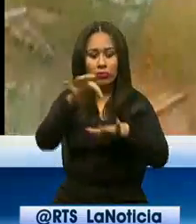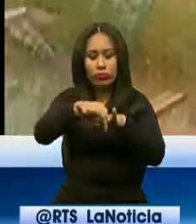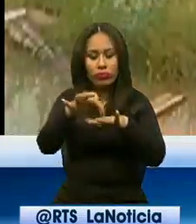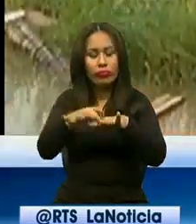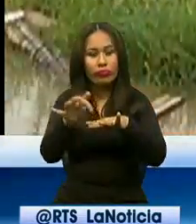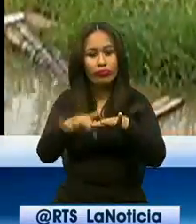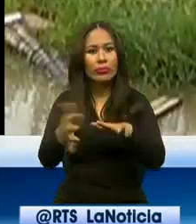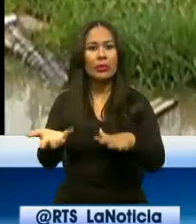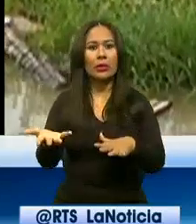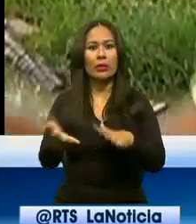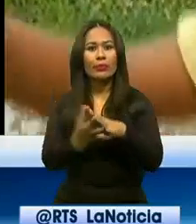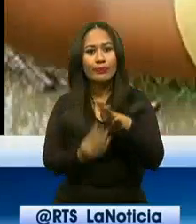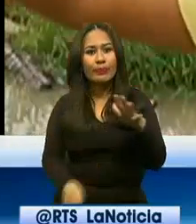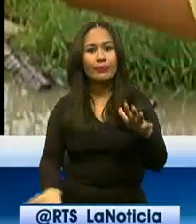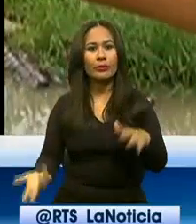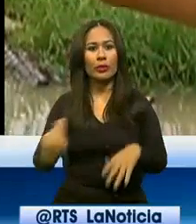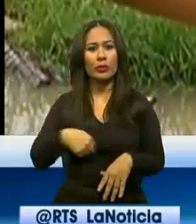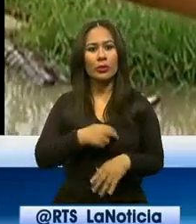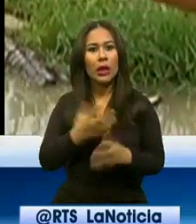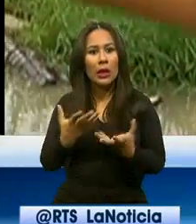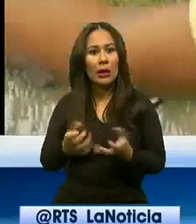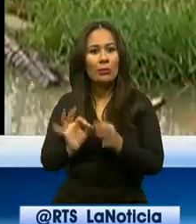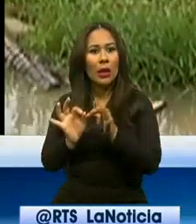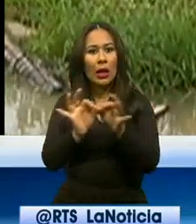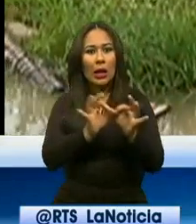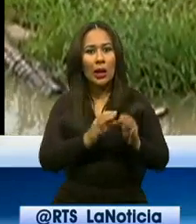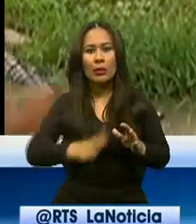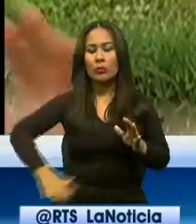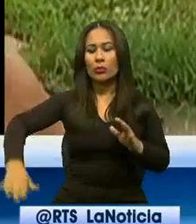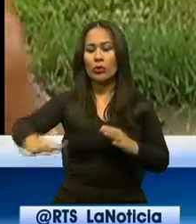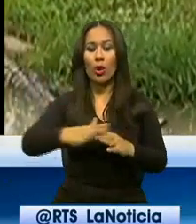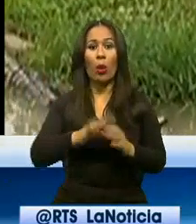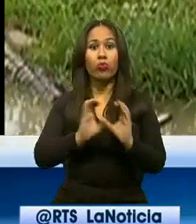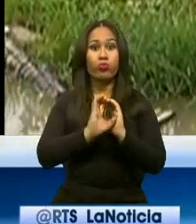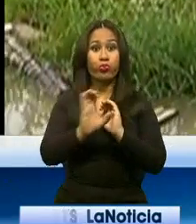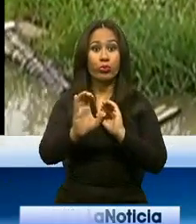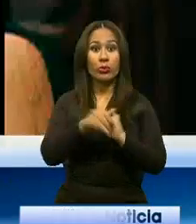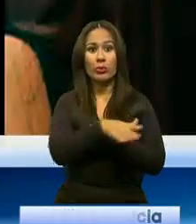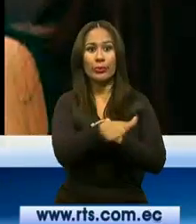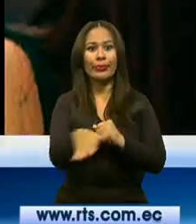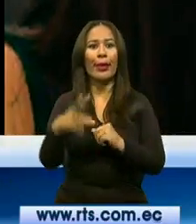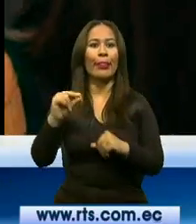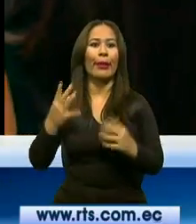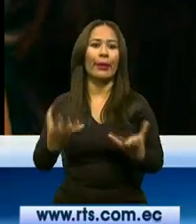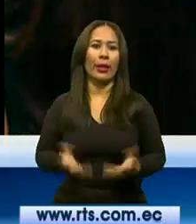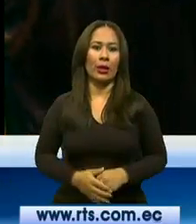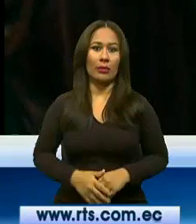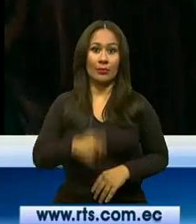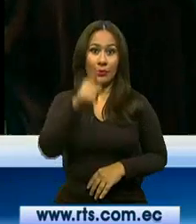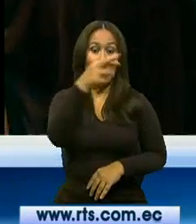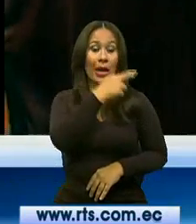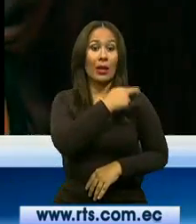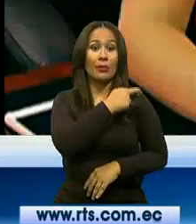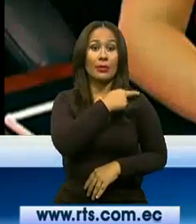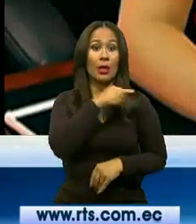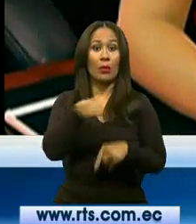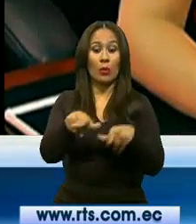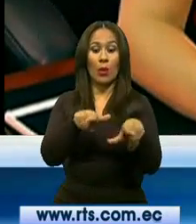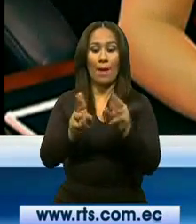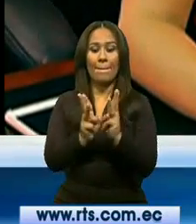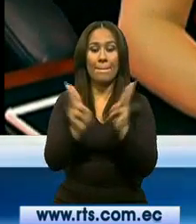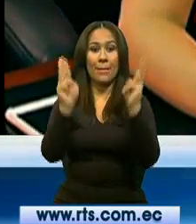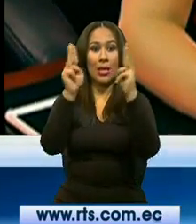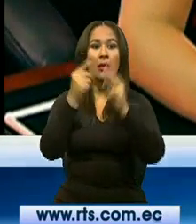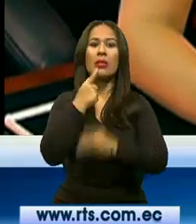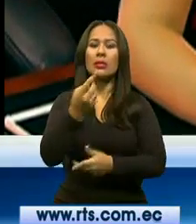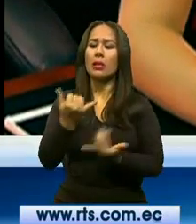algo. Sí, queremos relleno para toda la calle que se llena por allá. El colectivo ya ni quiere ni cruzar por allá. La titular del Cabildo de Milagro asegura que